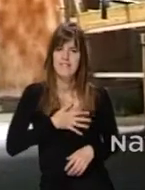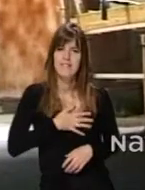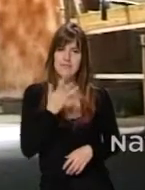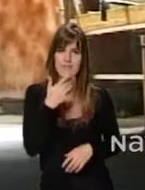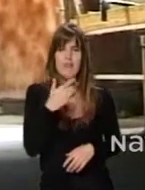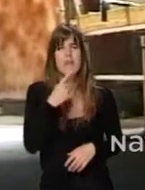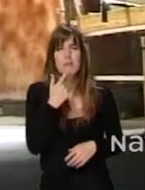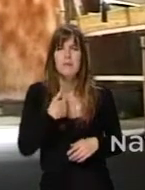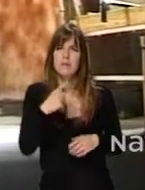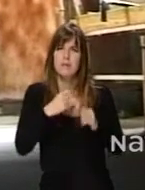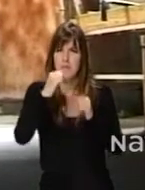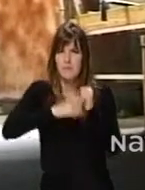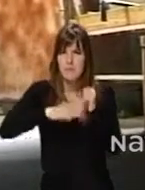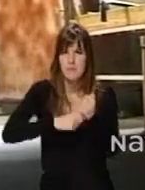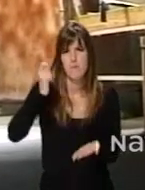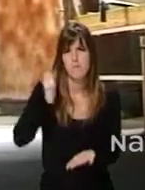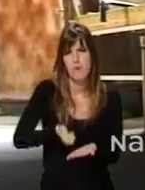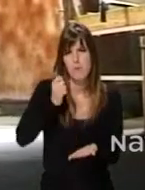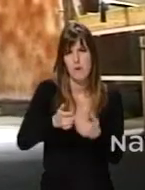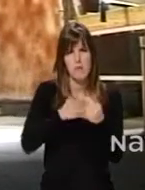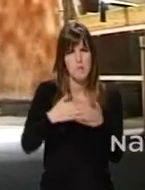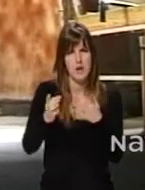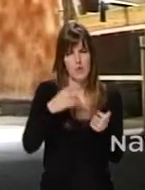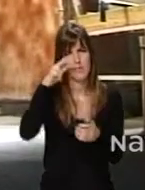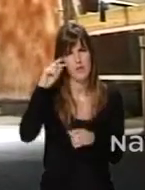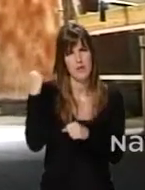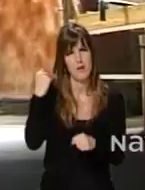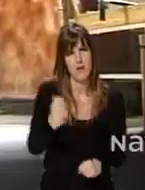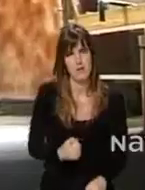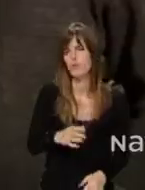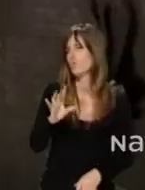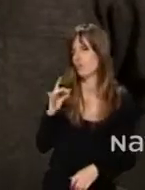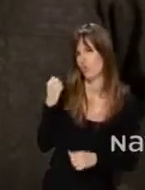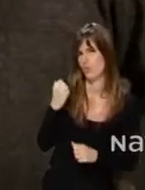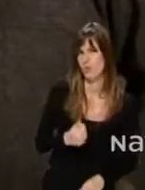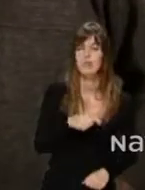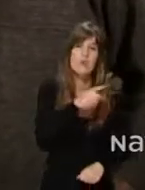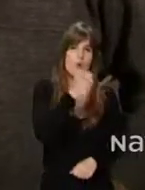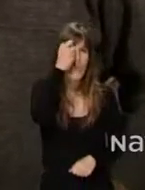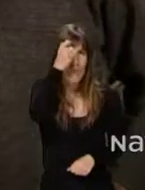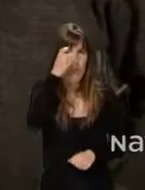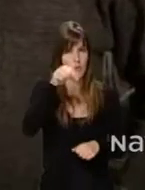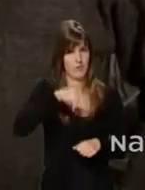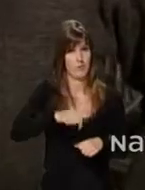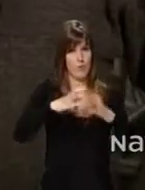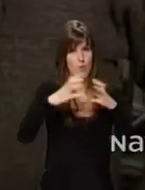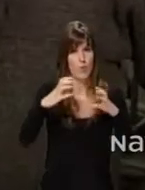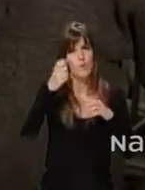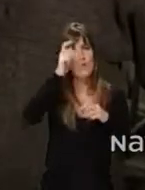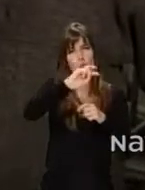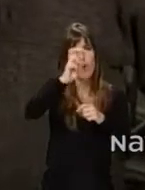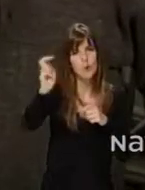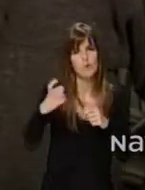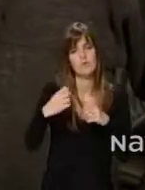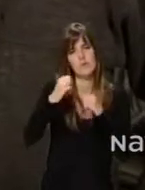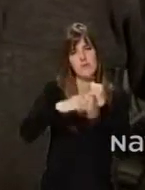forja durante bueno, muchos años, ¿no? Sí, sí, algunos años sí. Y que hay muchos trabajos aquí en Urrovilla y en otras localidades hechos por en